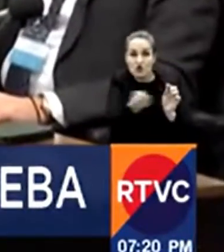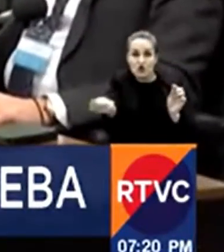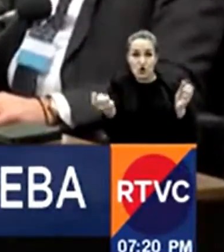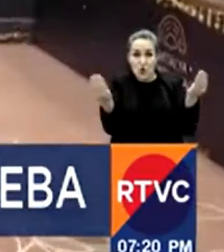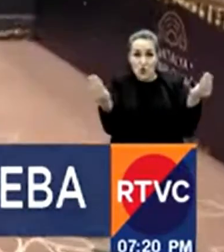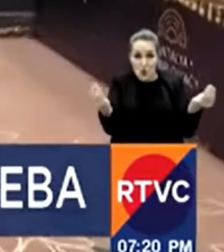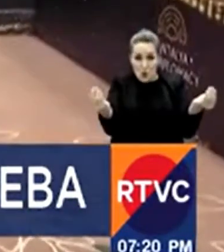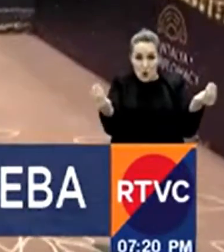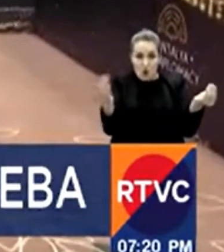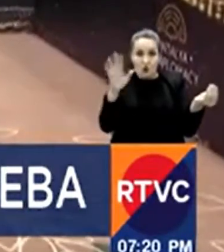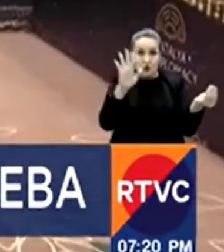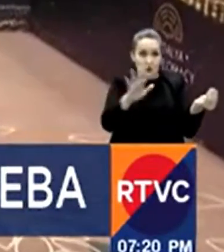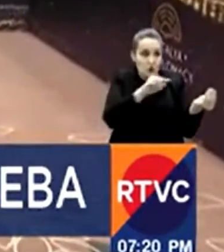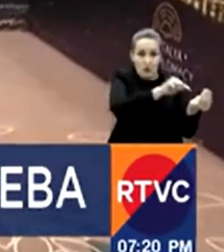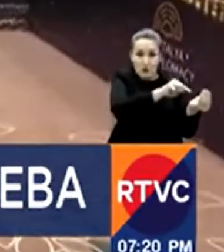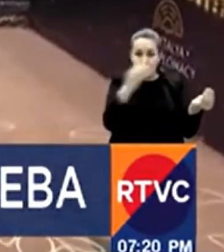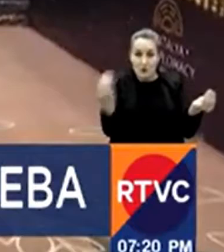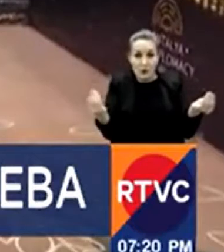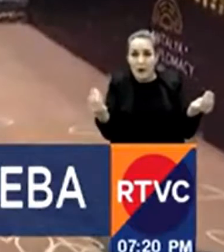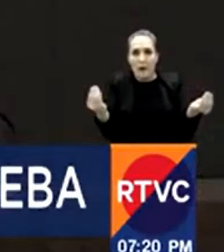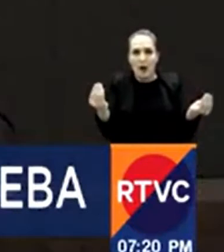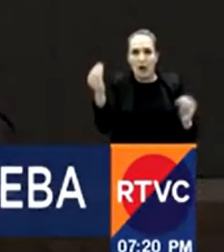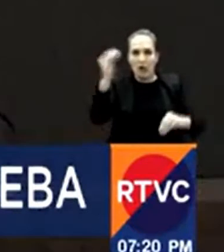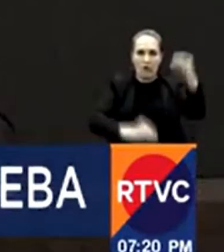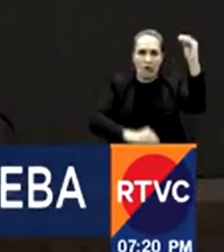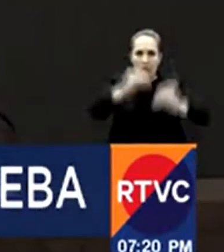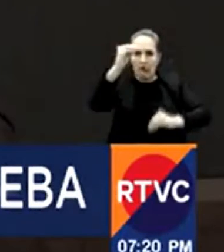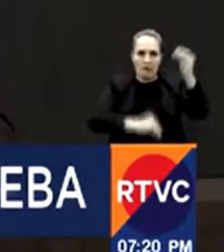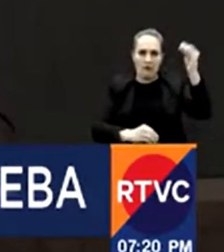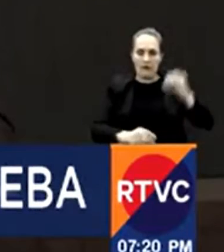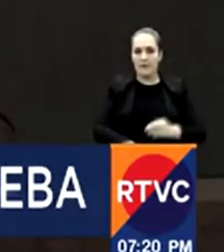Kuleva y Lavrov, sus posturas no convergieron jamás.